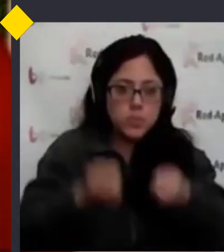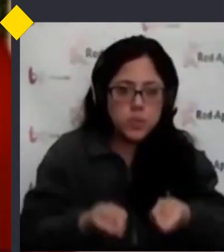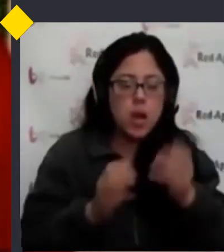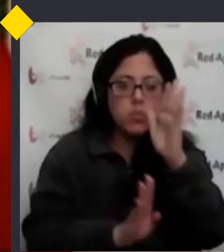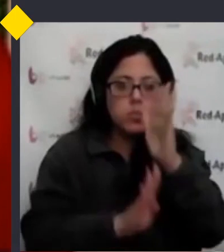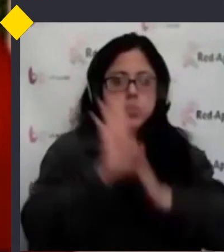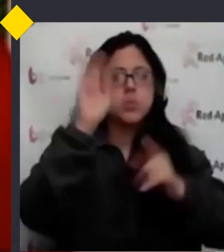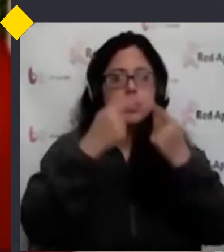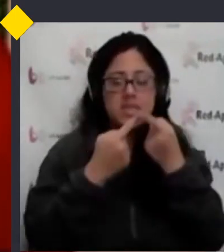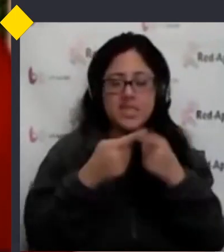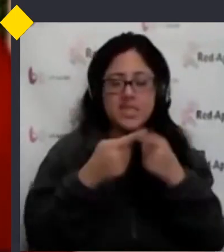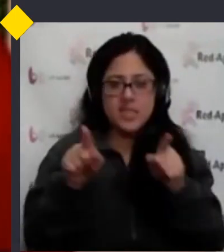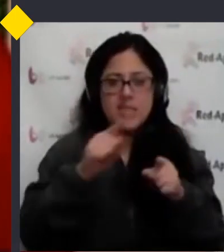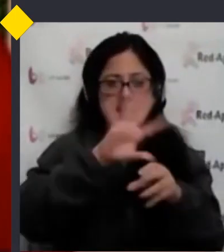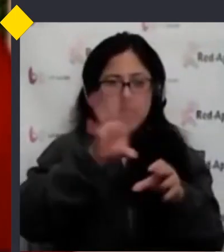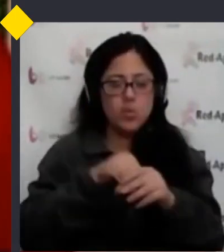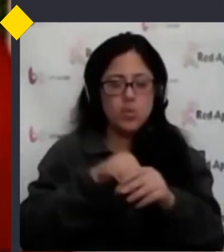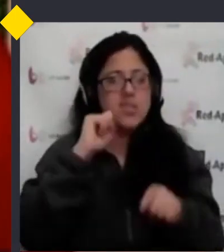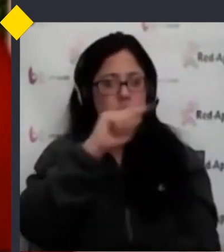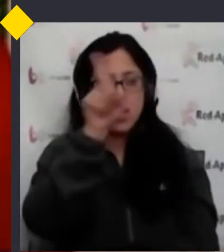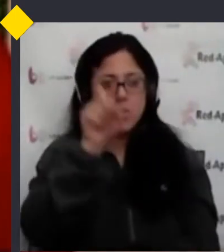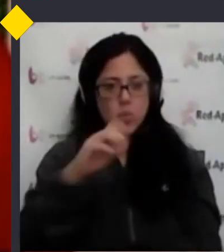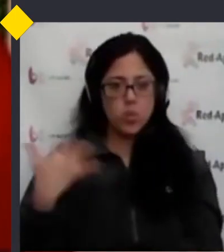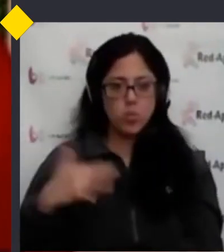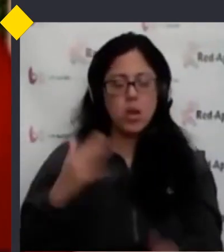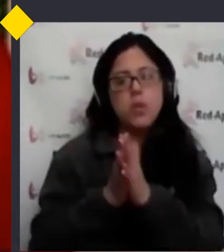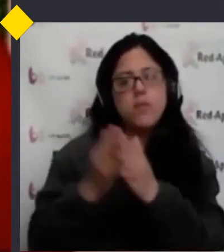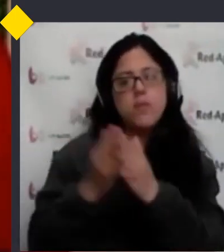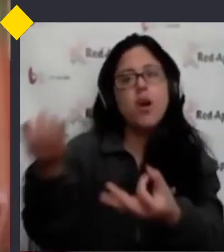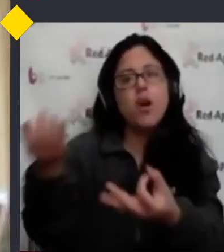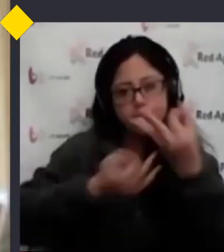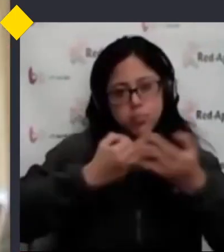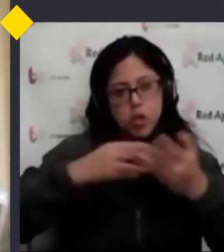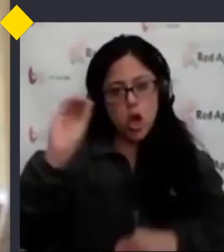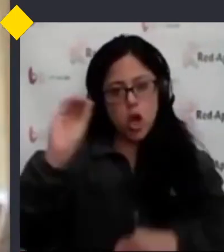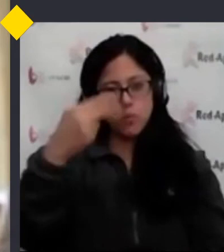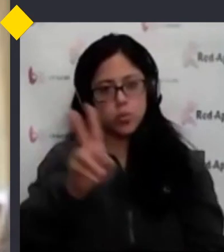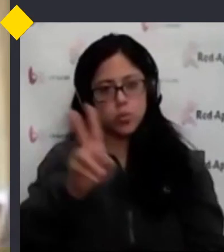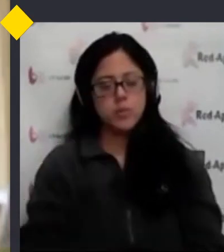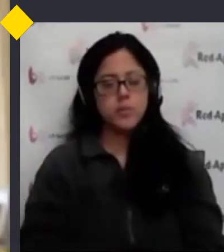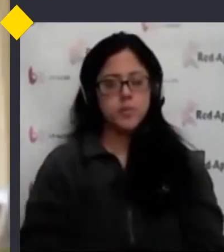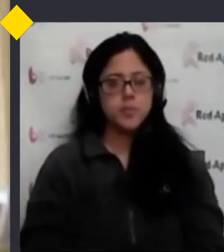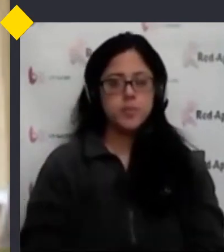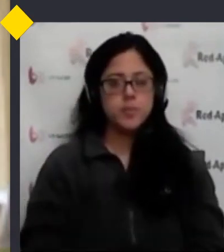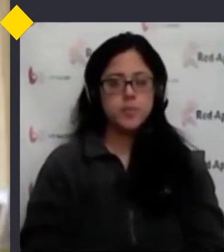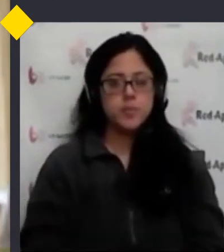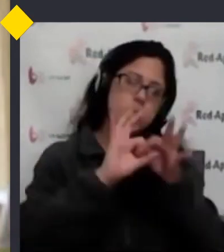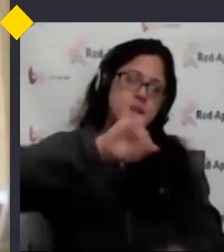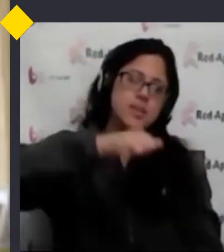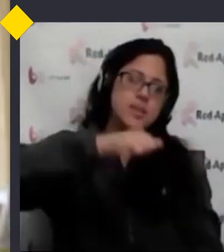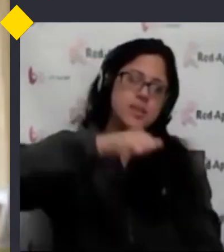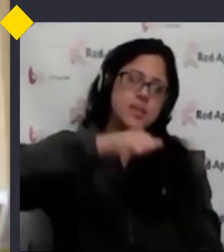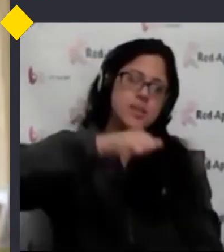Creo que esta es una pregunta muy relevante, Denise, me gustaría escuchar tu opinión. Bueno, gracias, Javiera. Mira, la